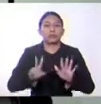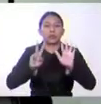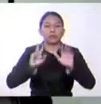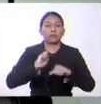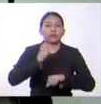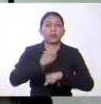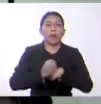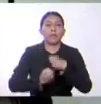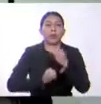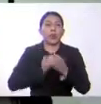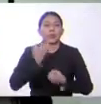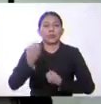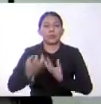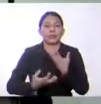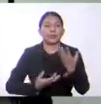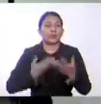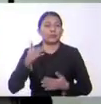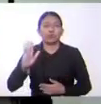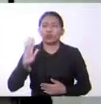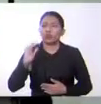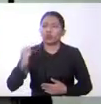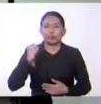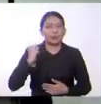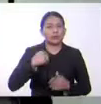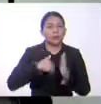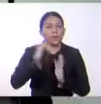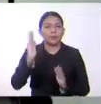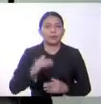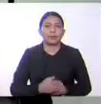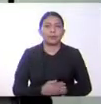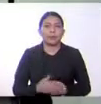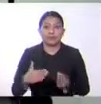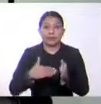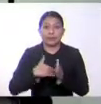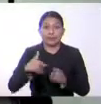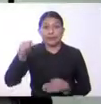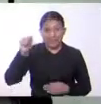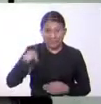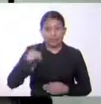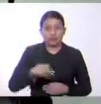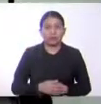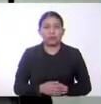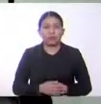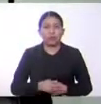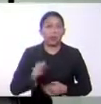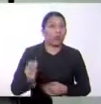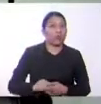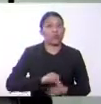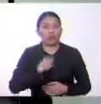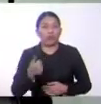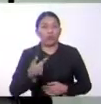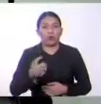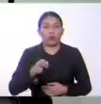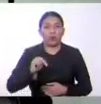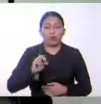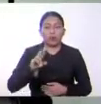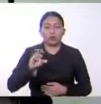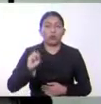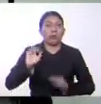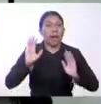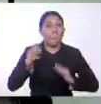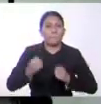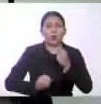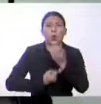la poesía como el género más importante. A partir de acá tenemos otros géneros, pero la poesía es